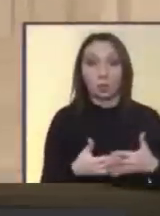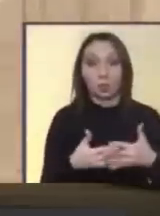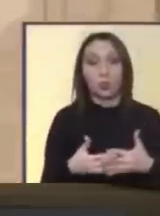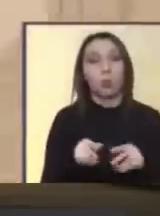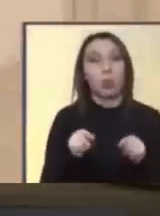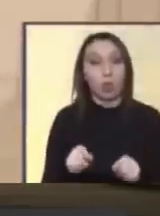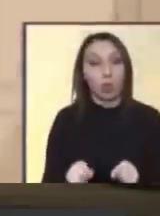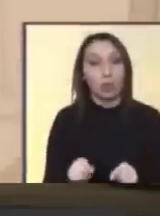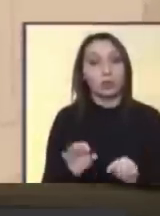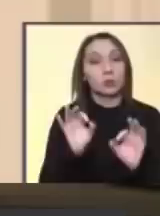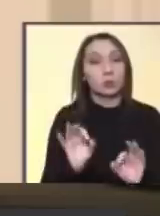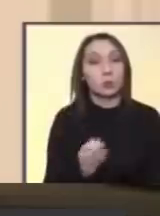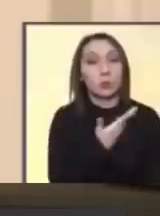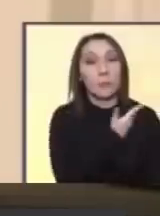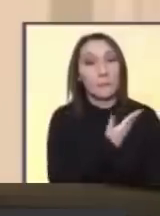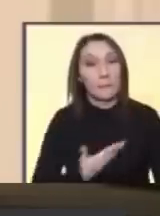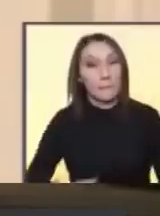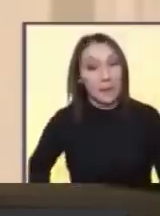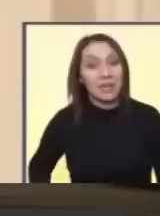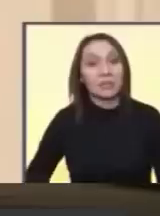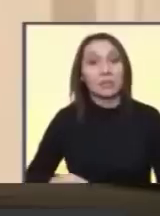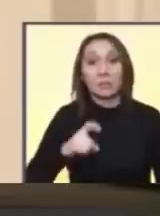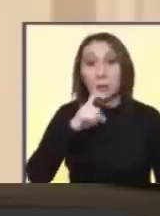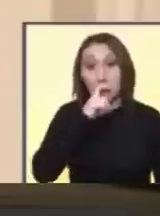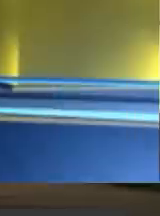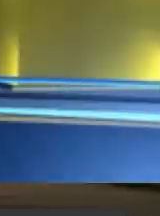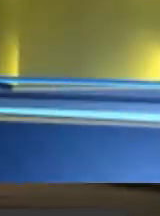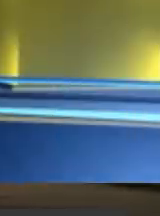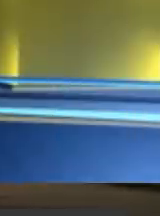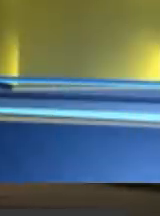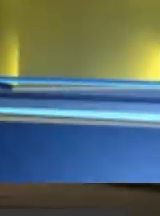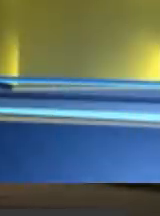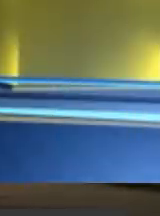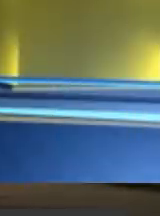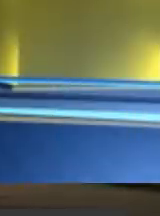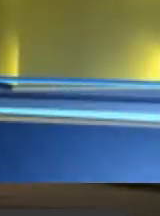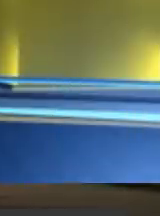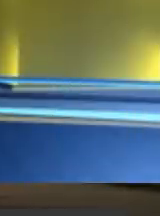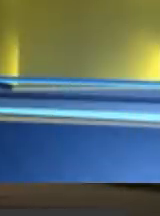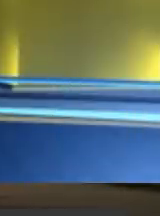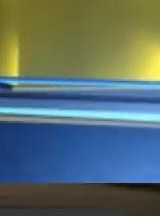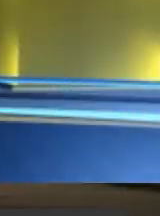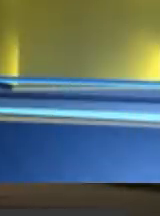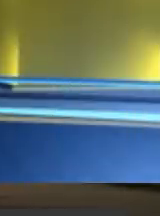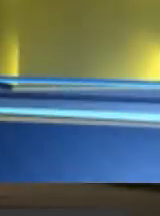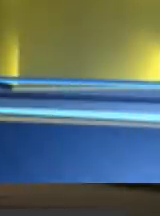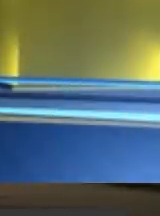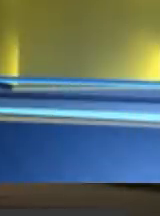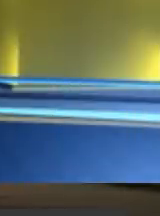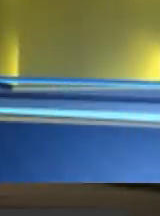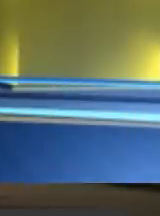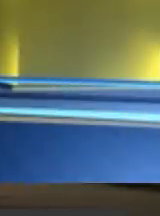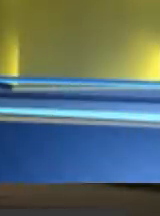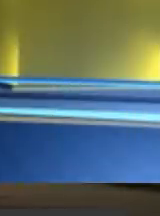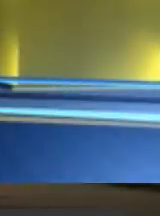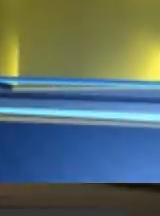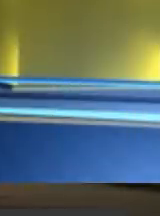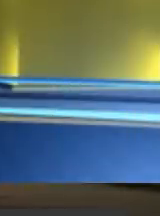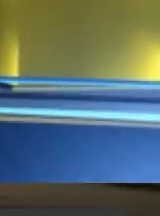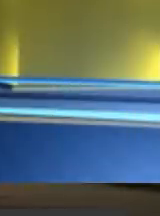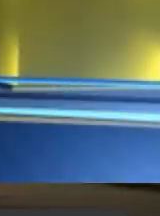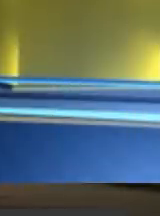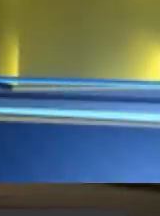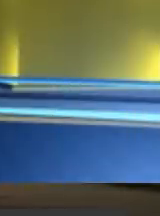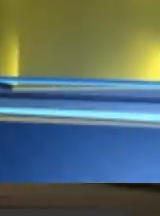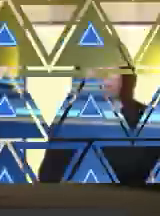sean países miembros del bloque, para poder acudir. Solo necesitan que las naciones que representan a la sede y tratar asuntos